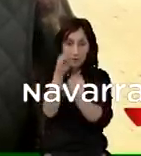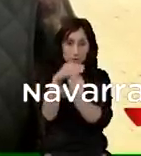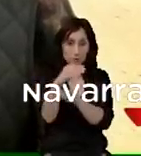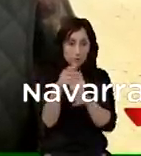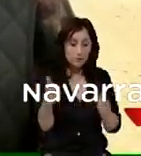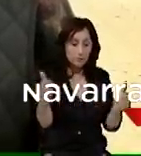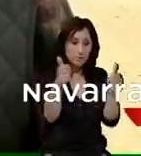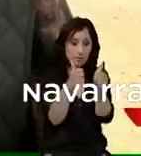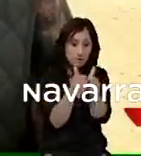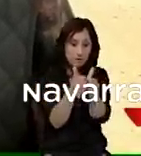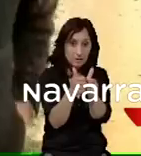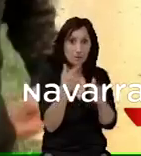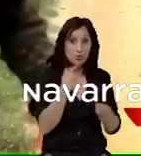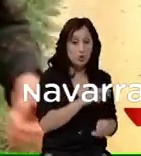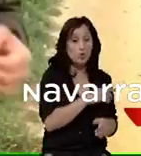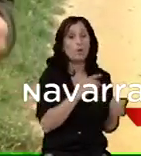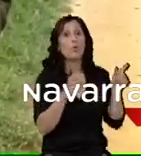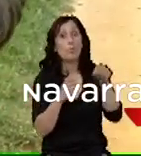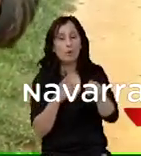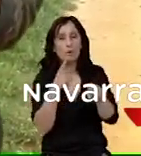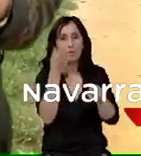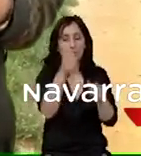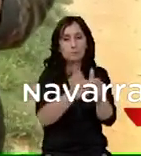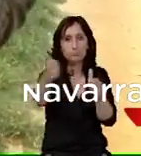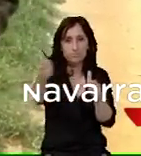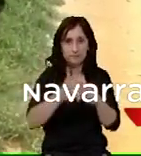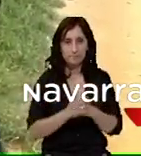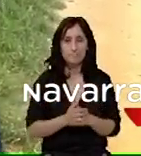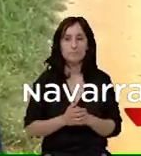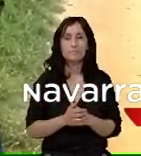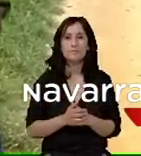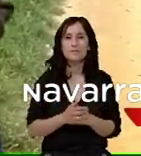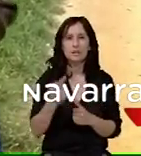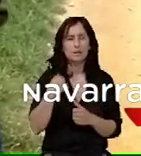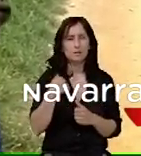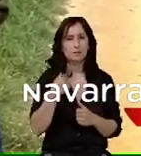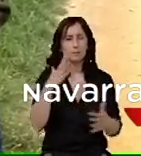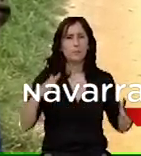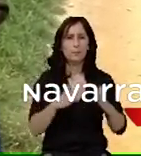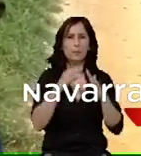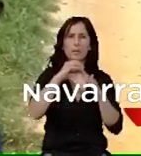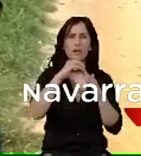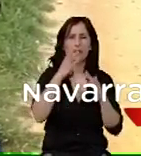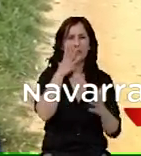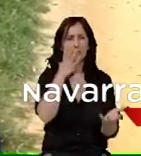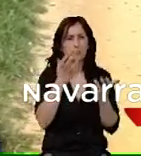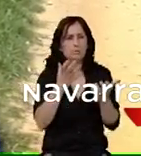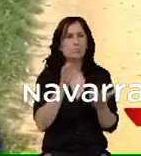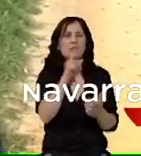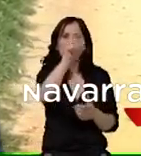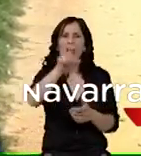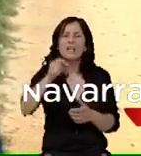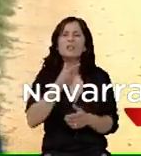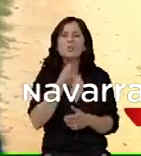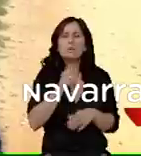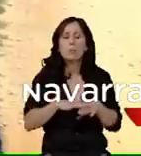cuando he llegado yo, el ganadero a marchar. En la Bardená lo que me llama la atención es que por qué les gusta tanto a la gente. Eso es